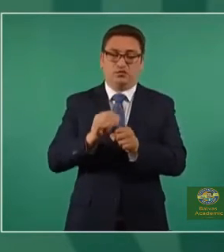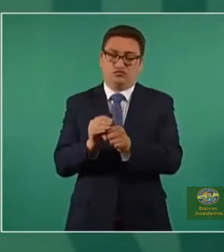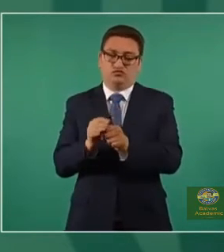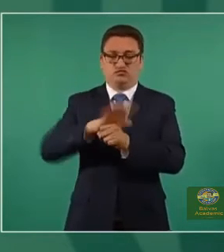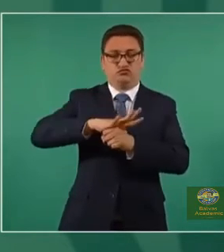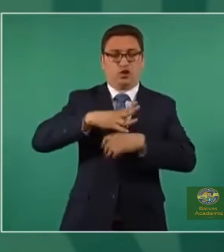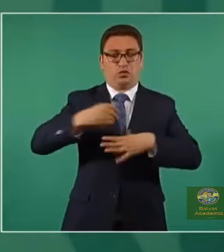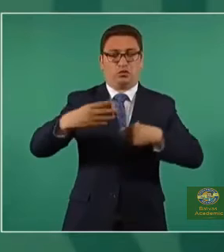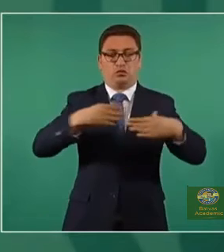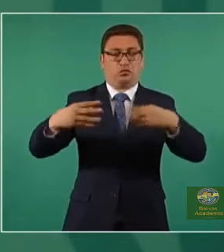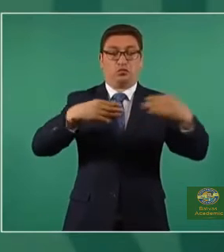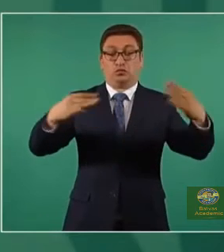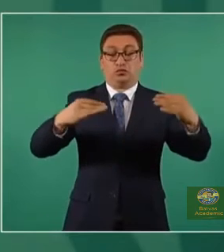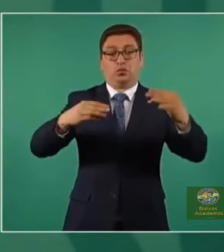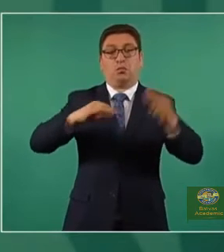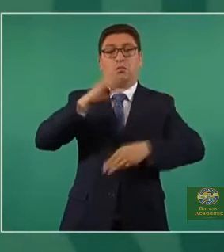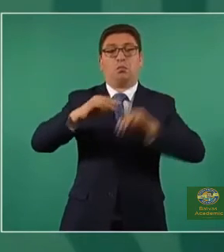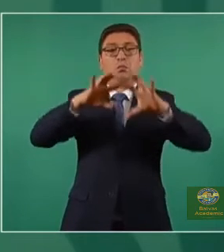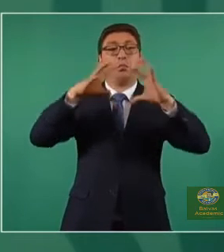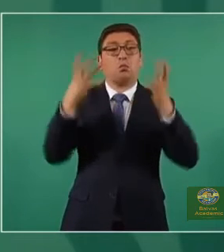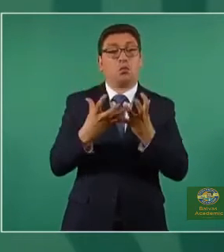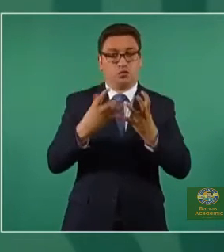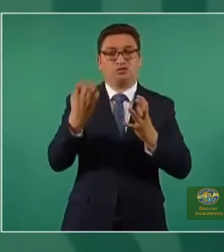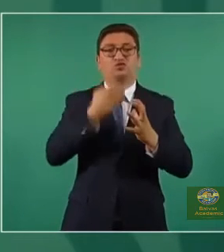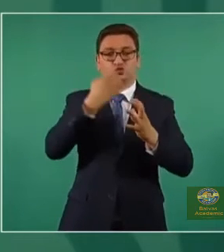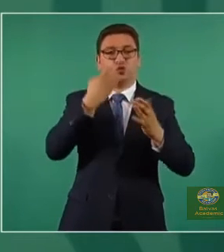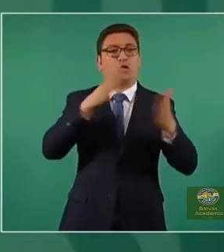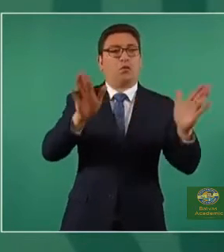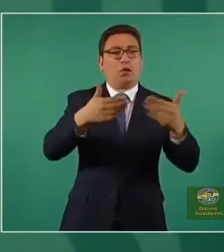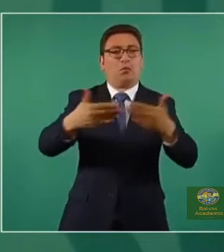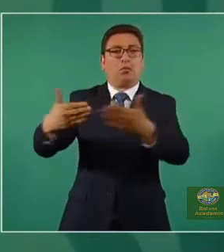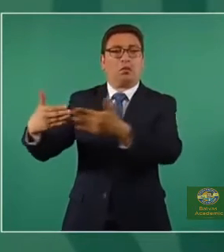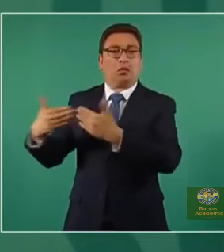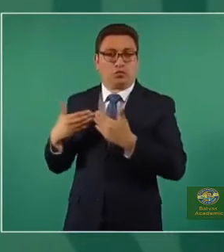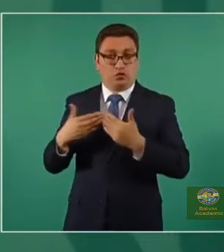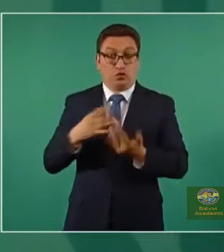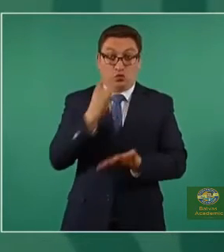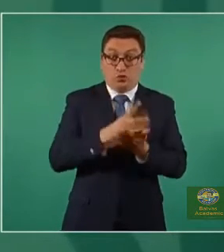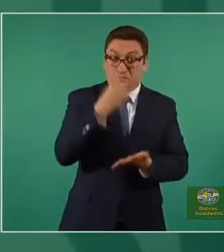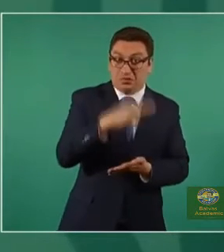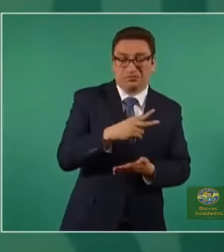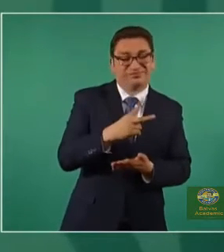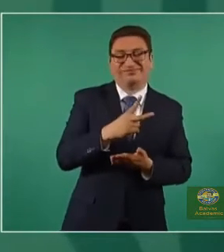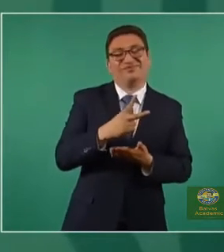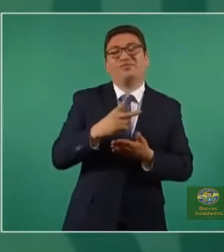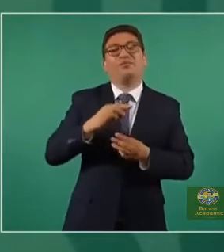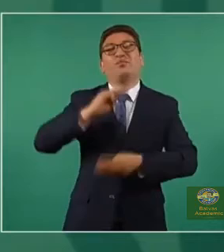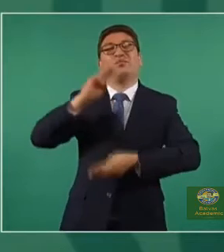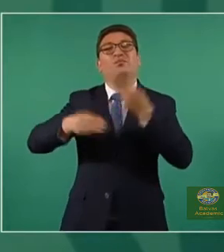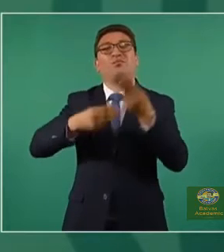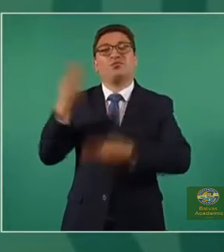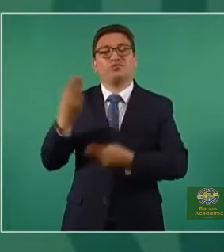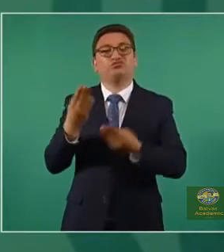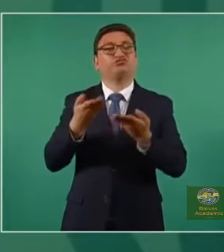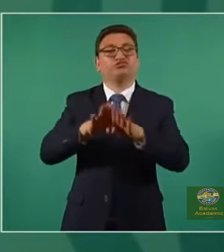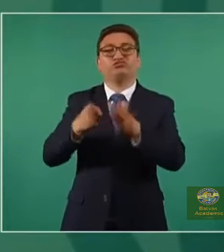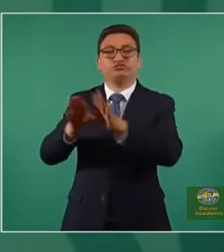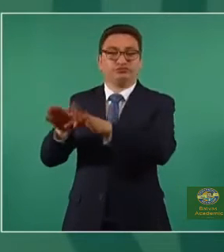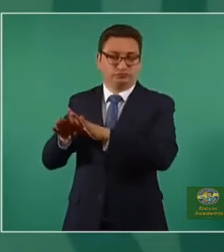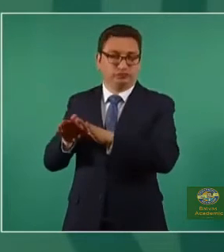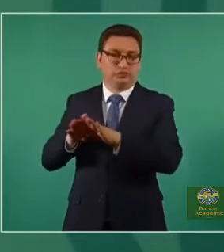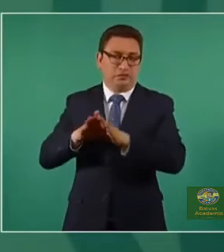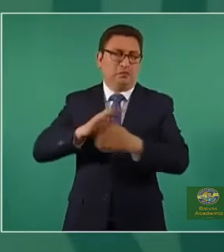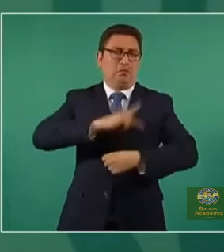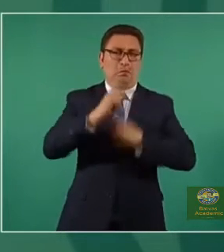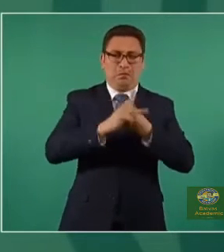se cerraron las escuelas en todo el mundo. No es solamente México el que cerró escuelas, fue todo el mundo el que lo hizo. Y todos los